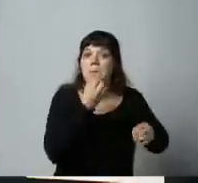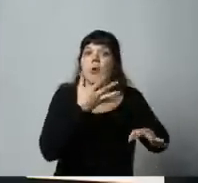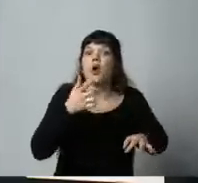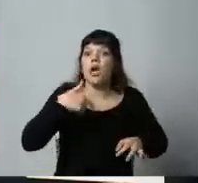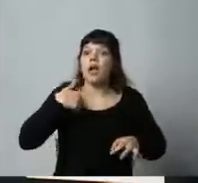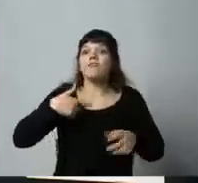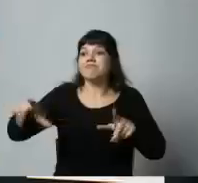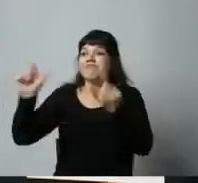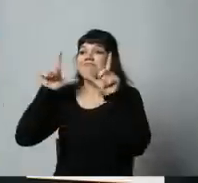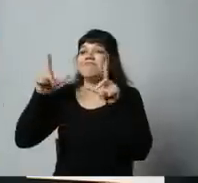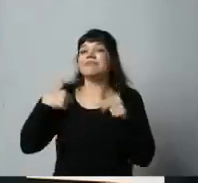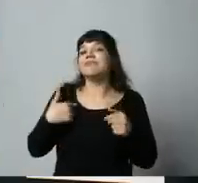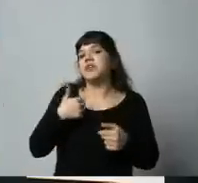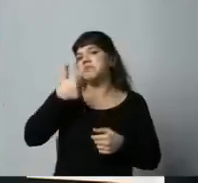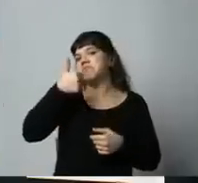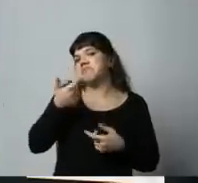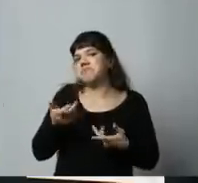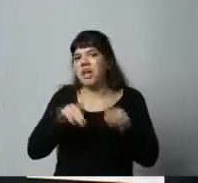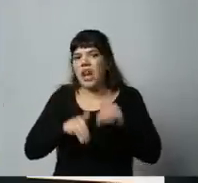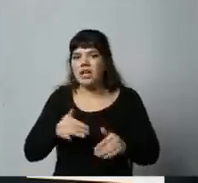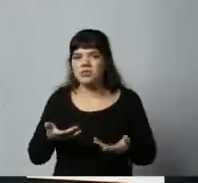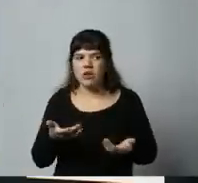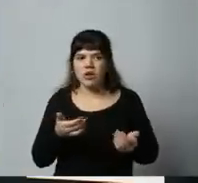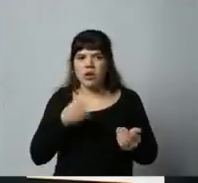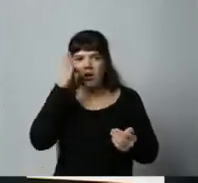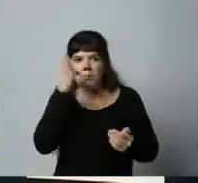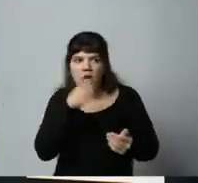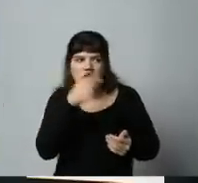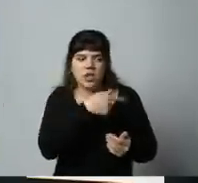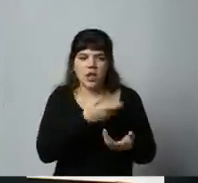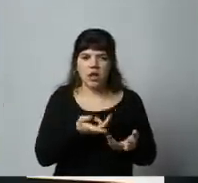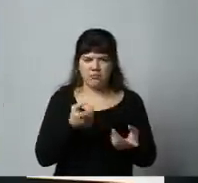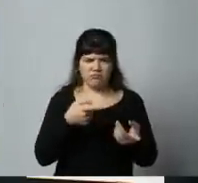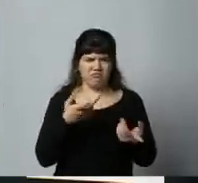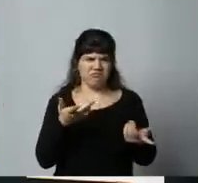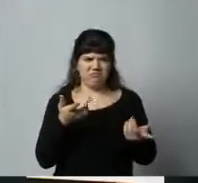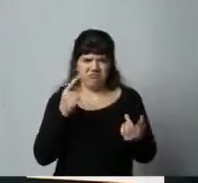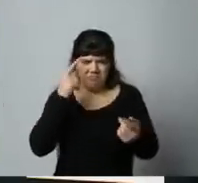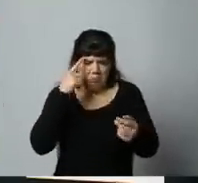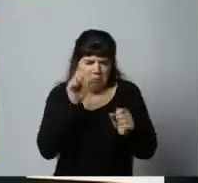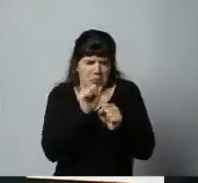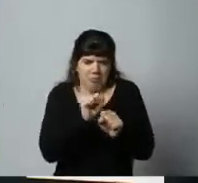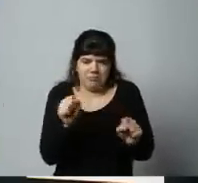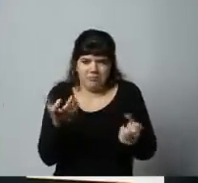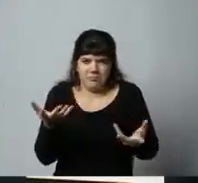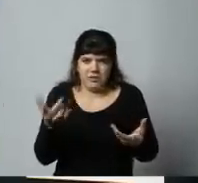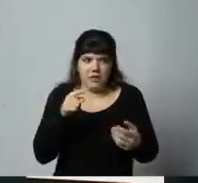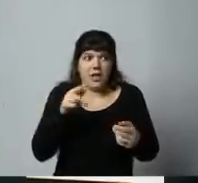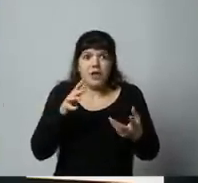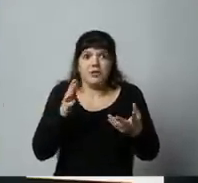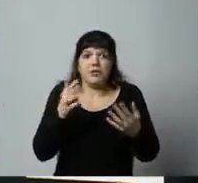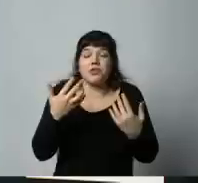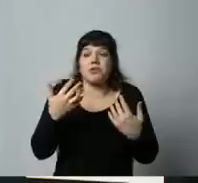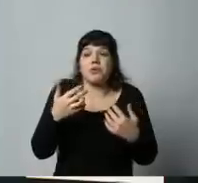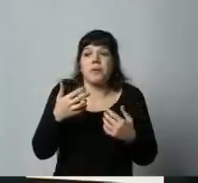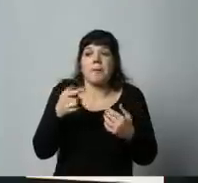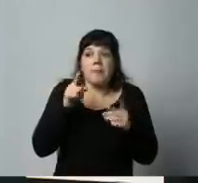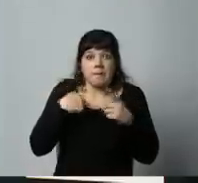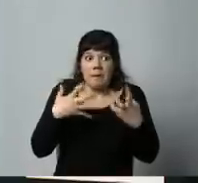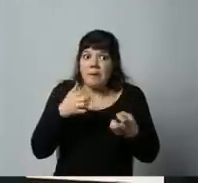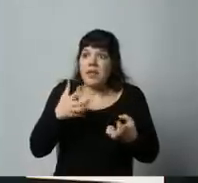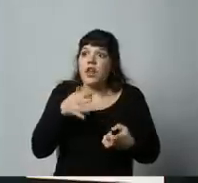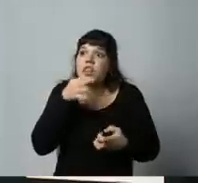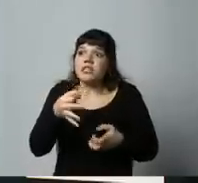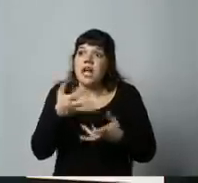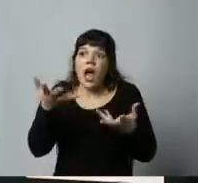dijo Che ando bien en las encuestas Ese es el argumento O sea ya no ni siquiera la quieren dibujar y además te quiero hacer un comentario porque me